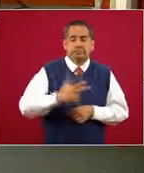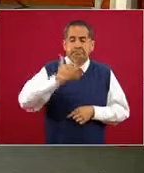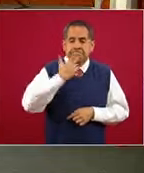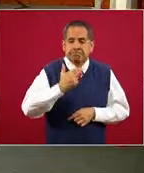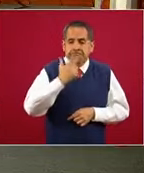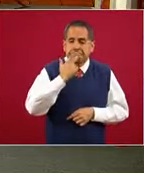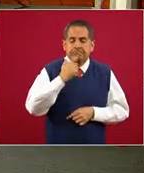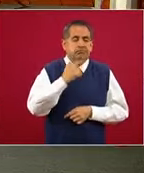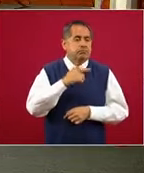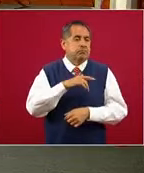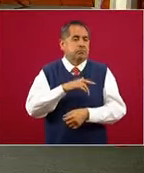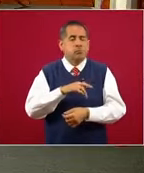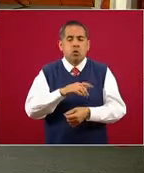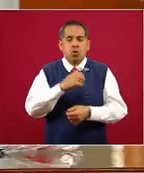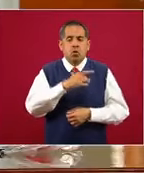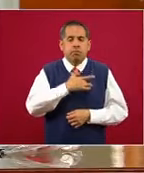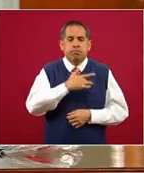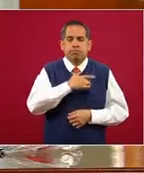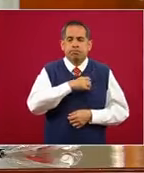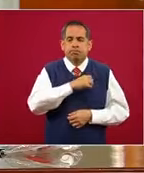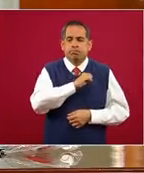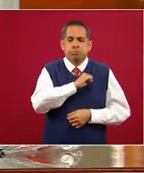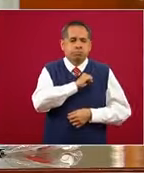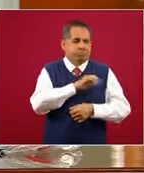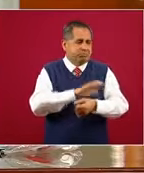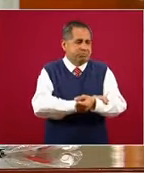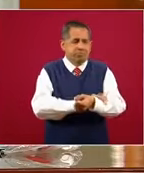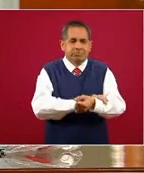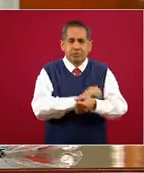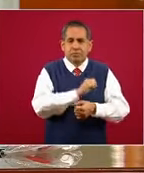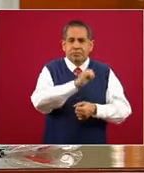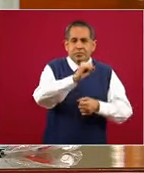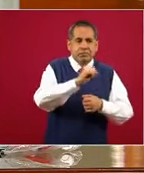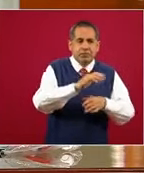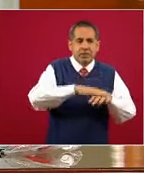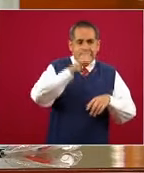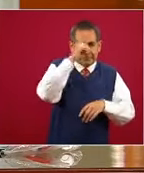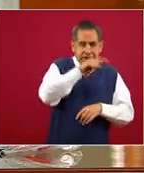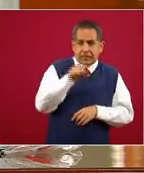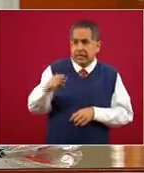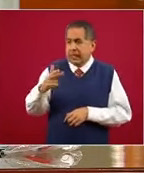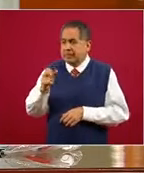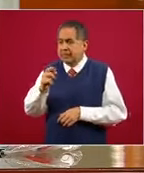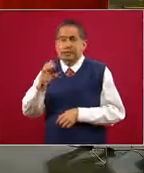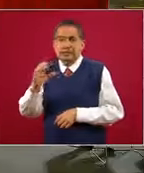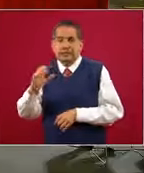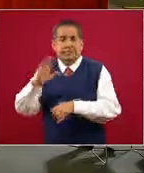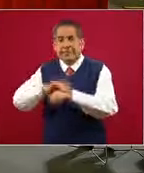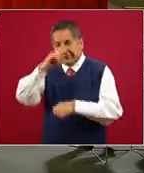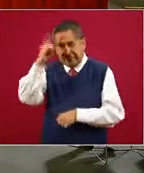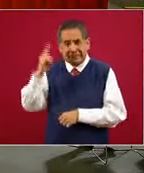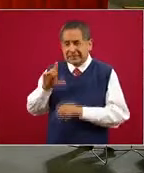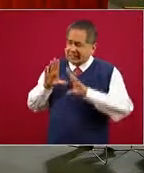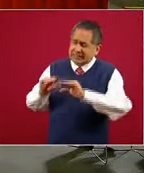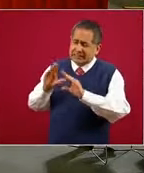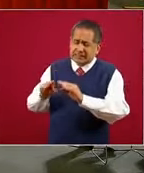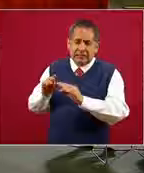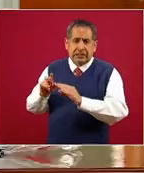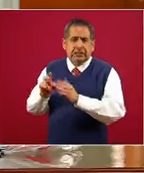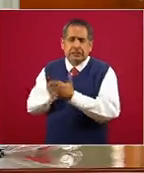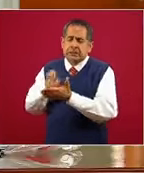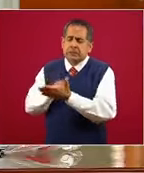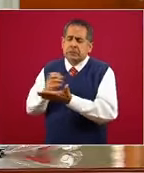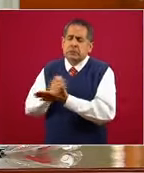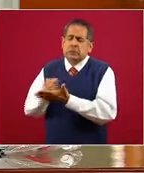diabetes o hipertensión. Así de sencillo es esto. Entonces, no queremos perder esa oportunidad y estamos abiertos